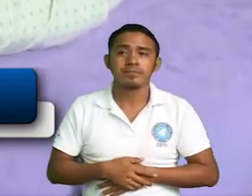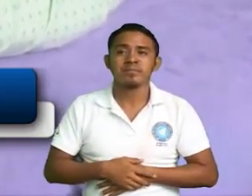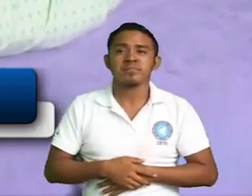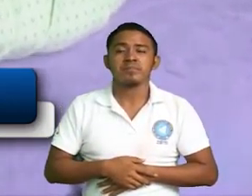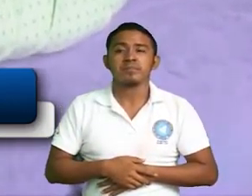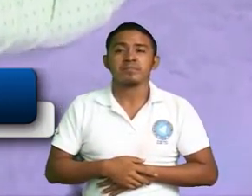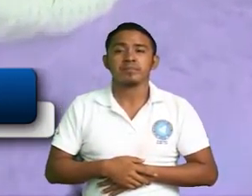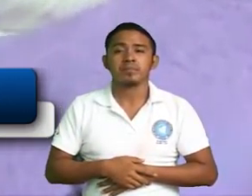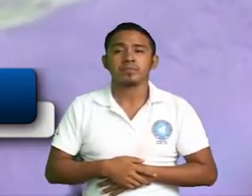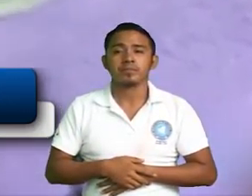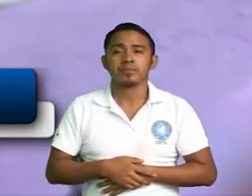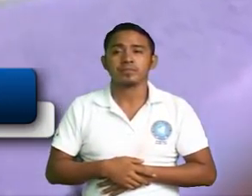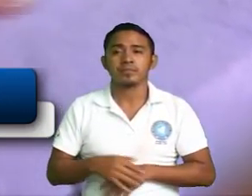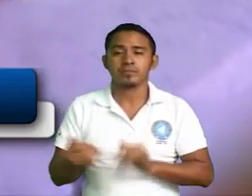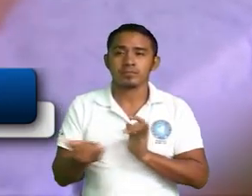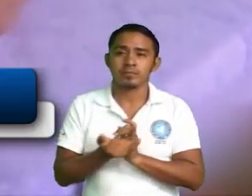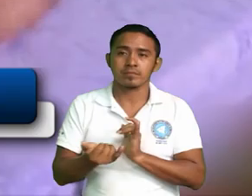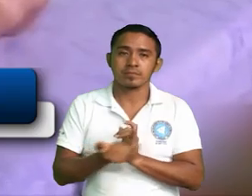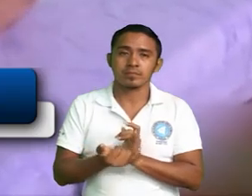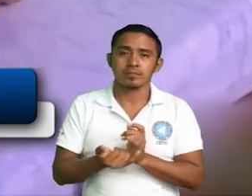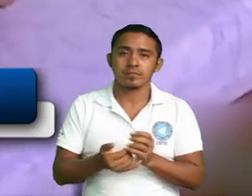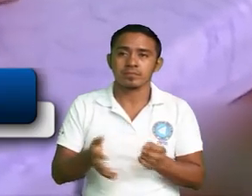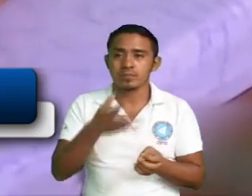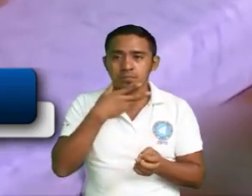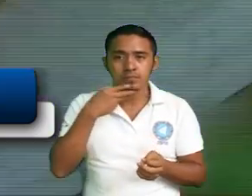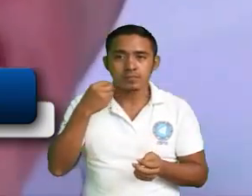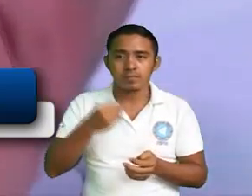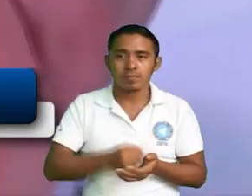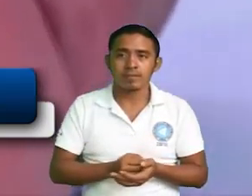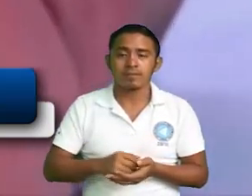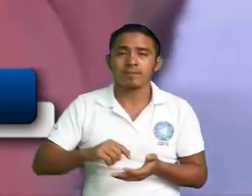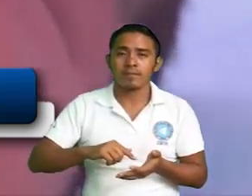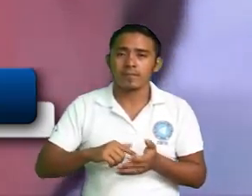los adolescentes que también comienzan,